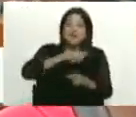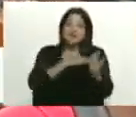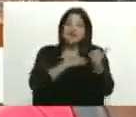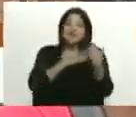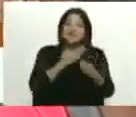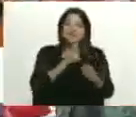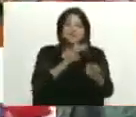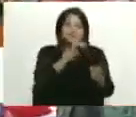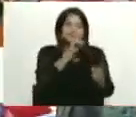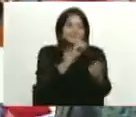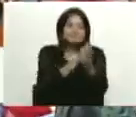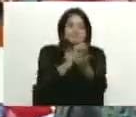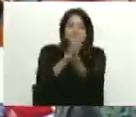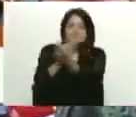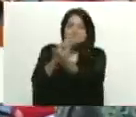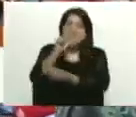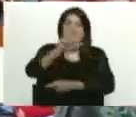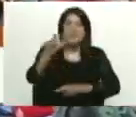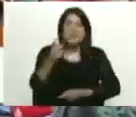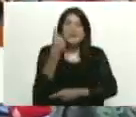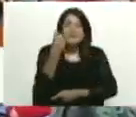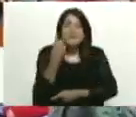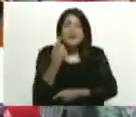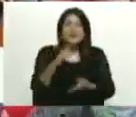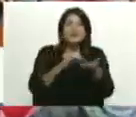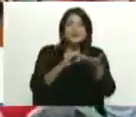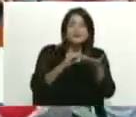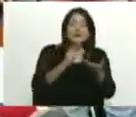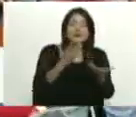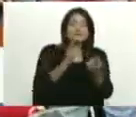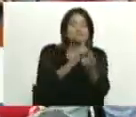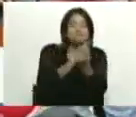diga que está descontento, un chavista puede ponerse,